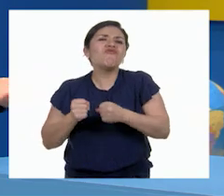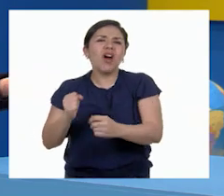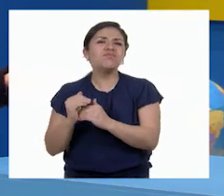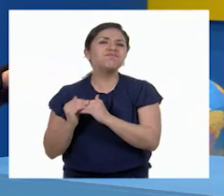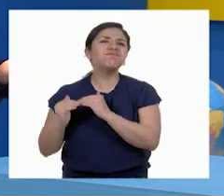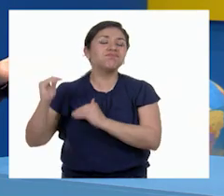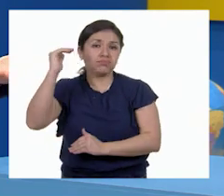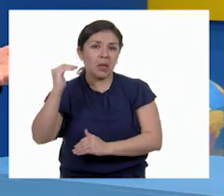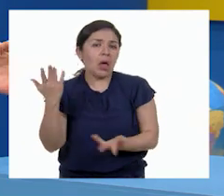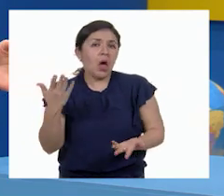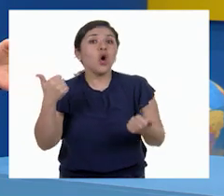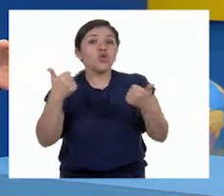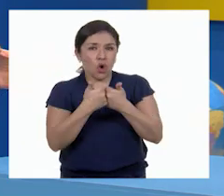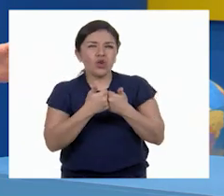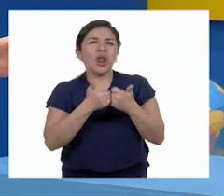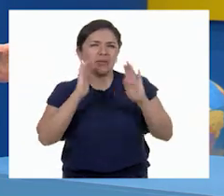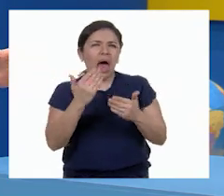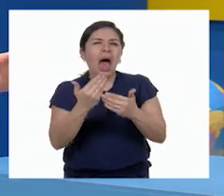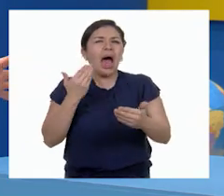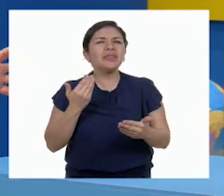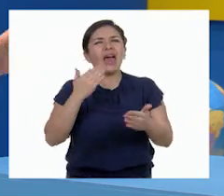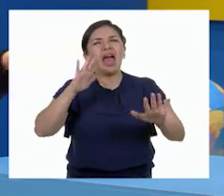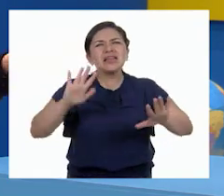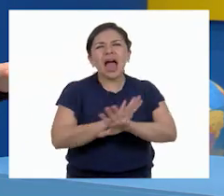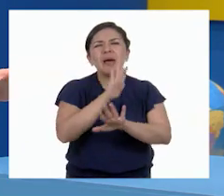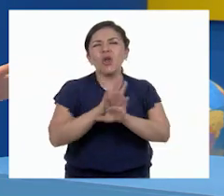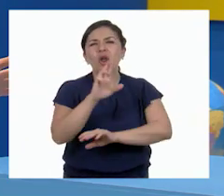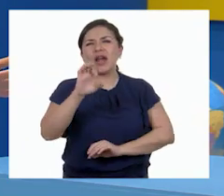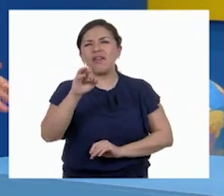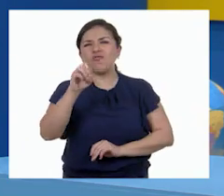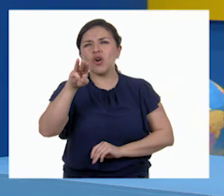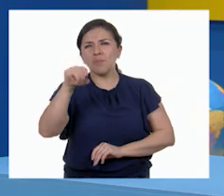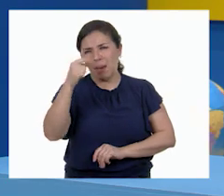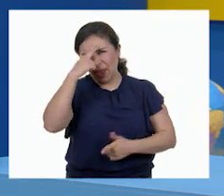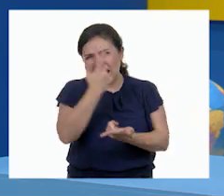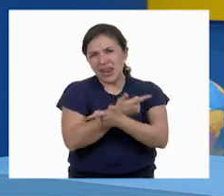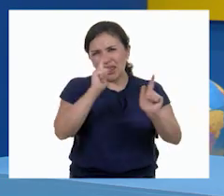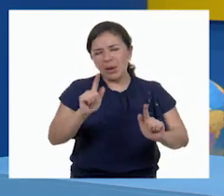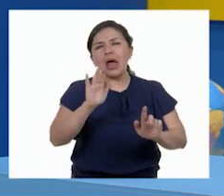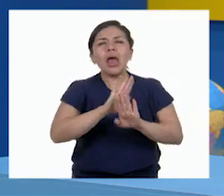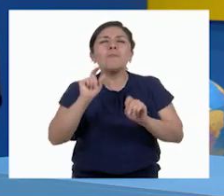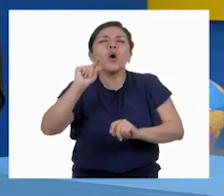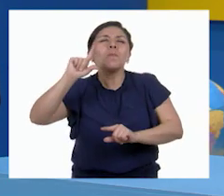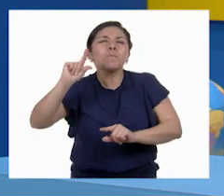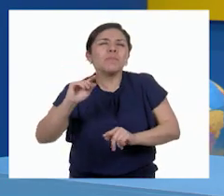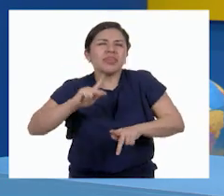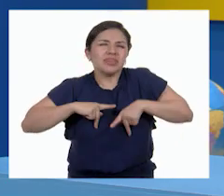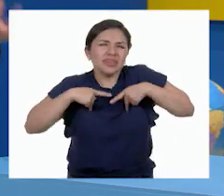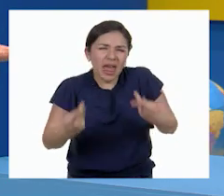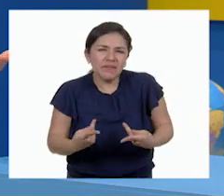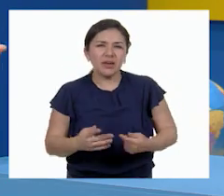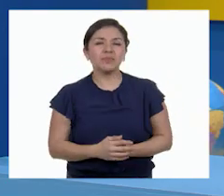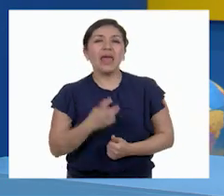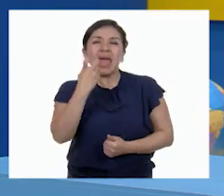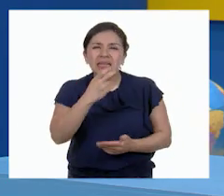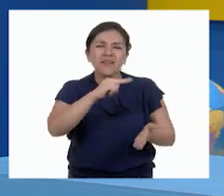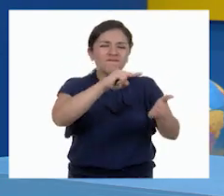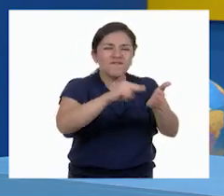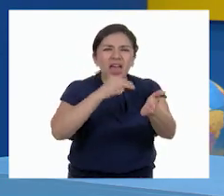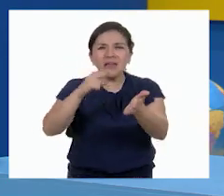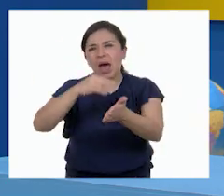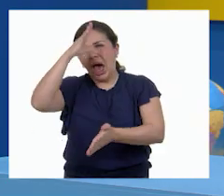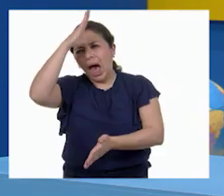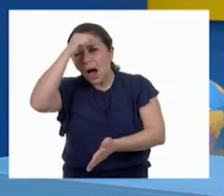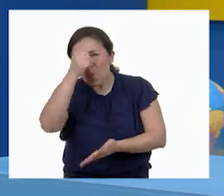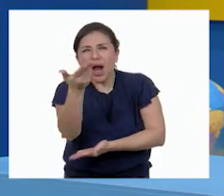aunque la reforma liberal la había debilitado mucho, tal como dijo Ton. todas estas alianzas, pactos y relaciones